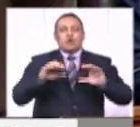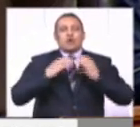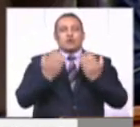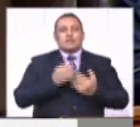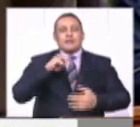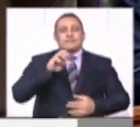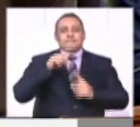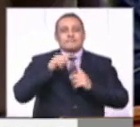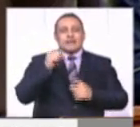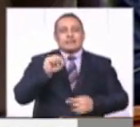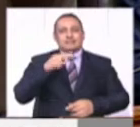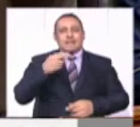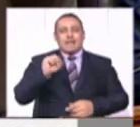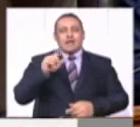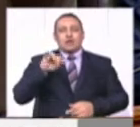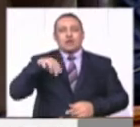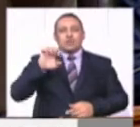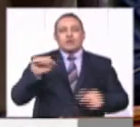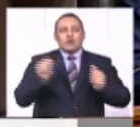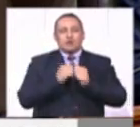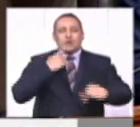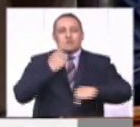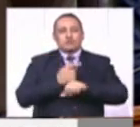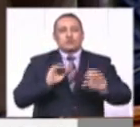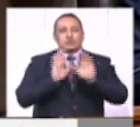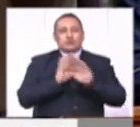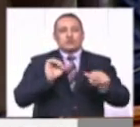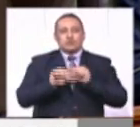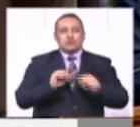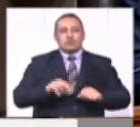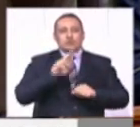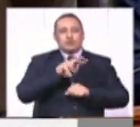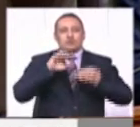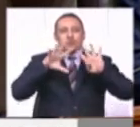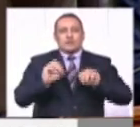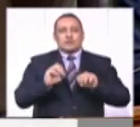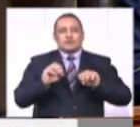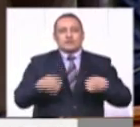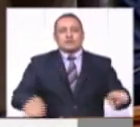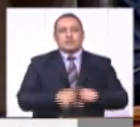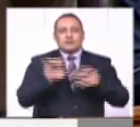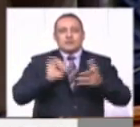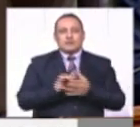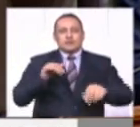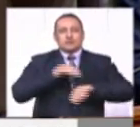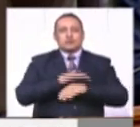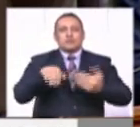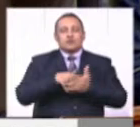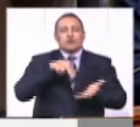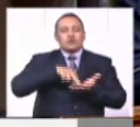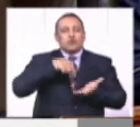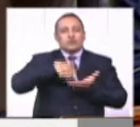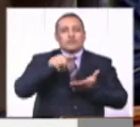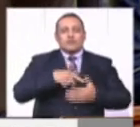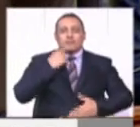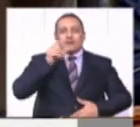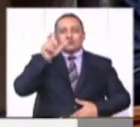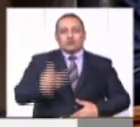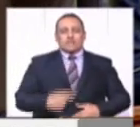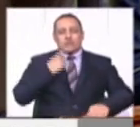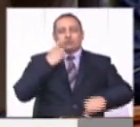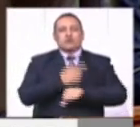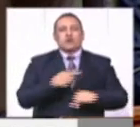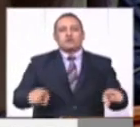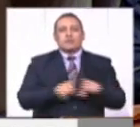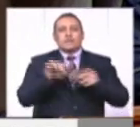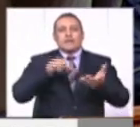Marta Lupe moyano Delgado la denuncia constitucional 290 sobre la notificación al denunciado mediante